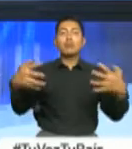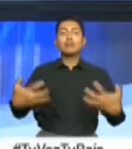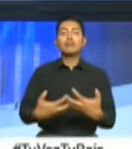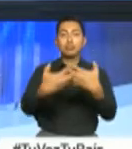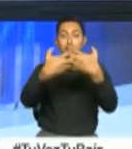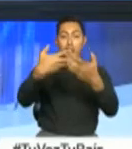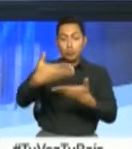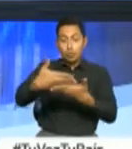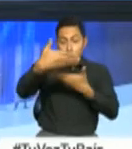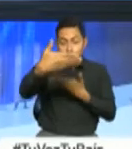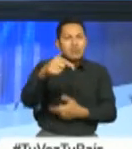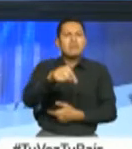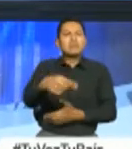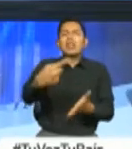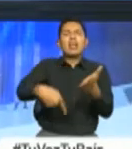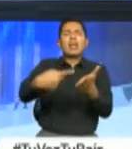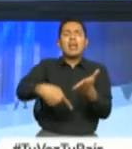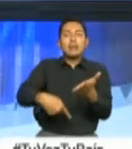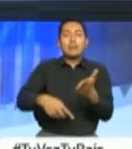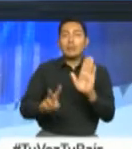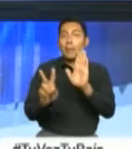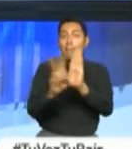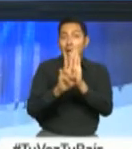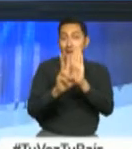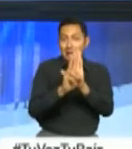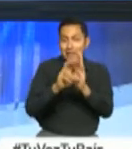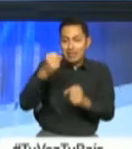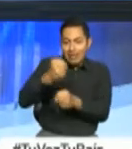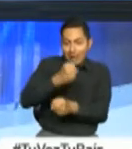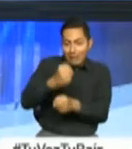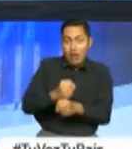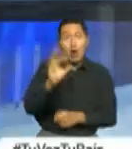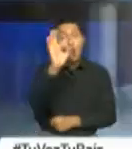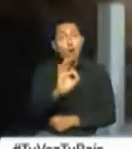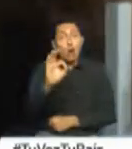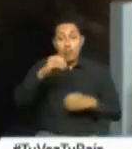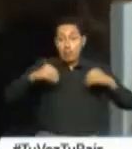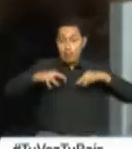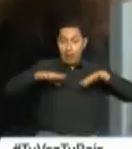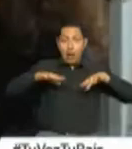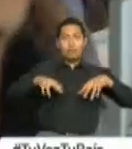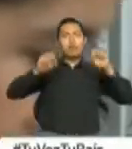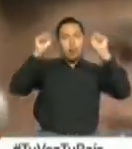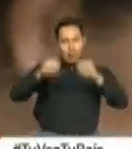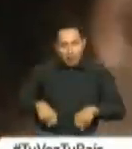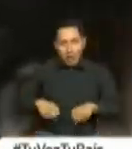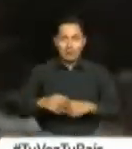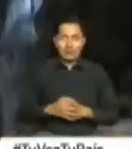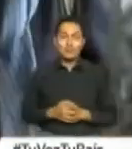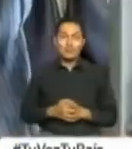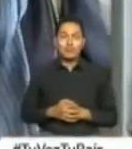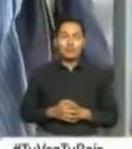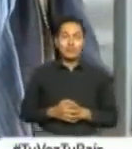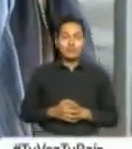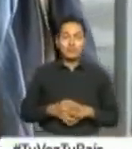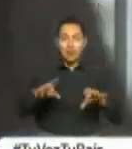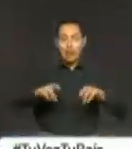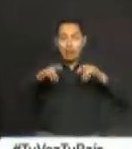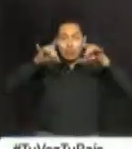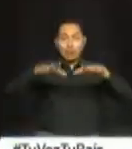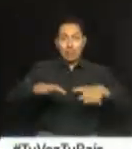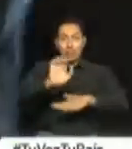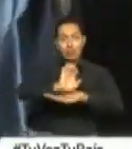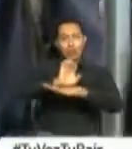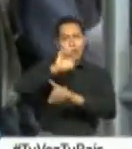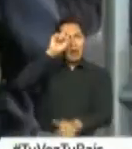vigencia, los ciudadanos podrán obtener visas de trabajo o vacaciones. El acuerdo entre Ecuador y Australia, que busca que